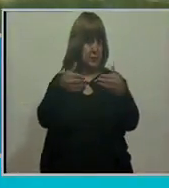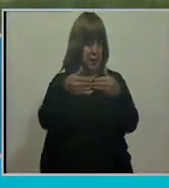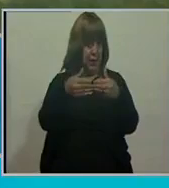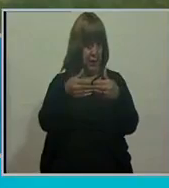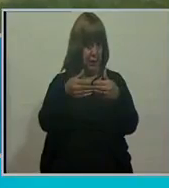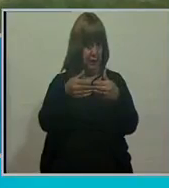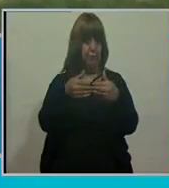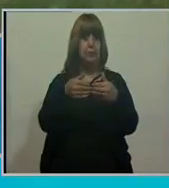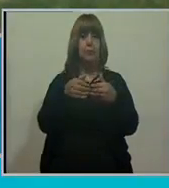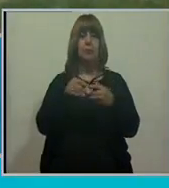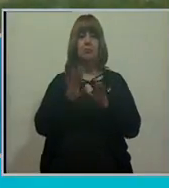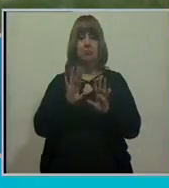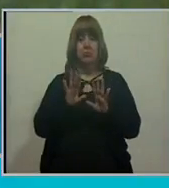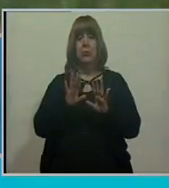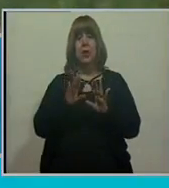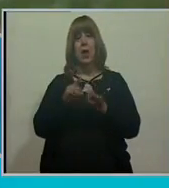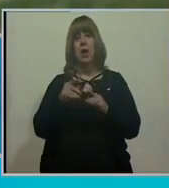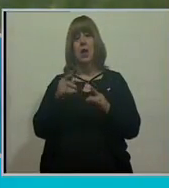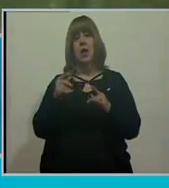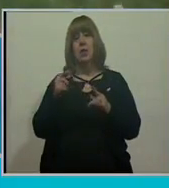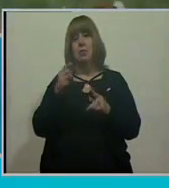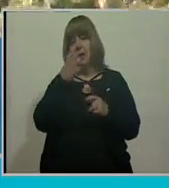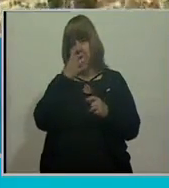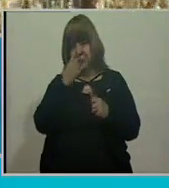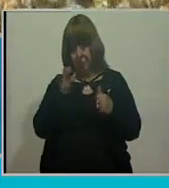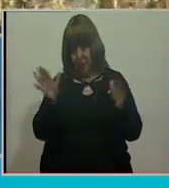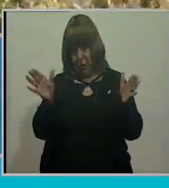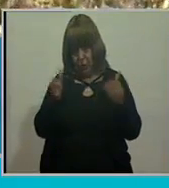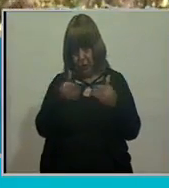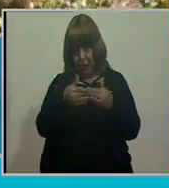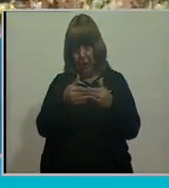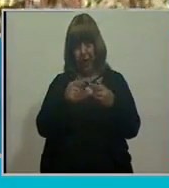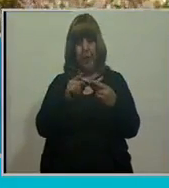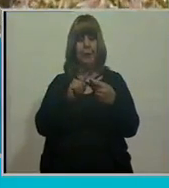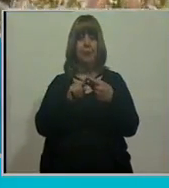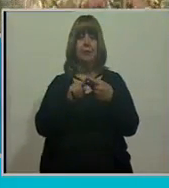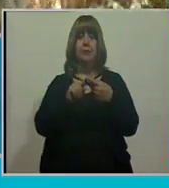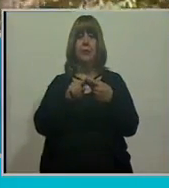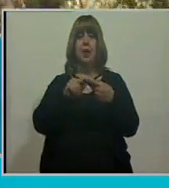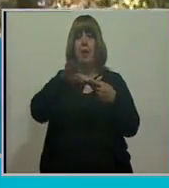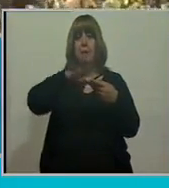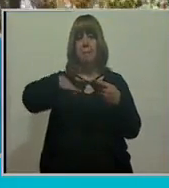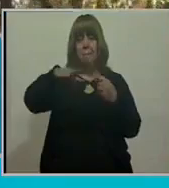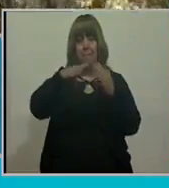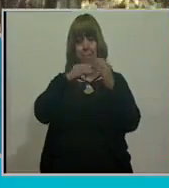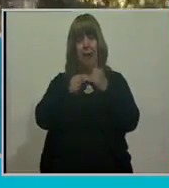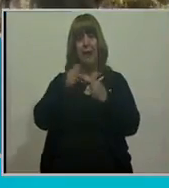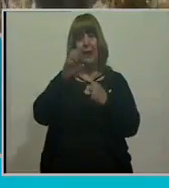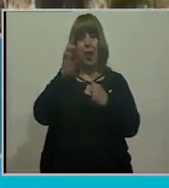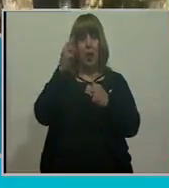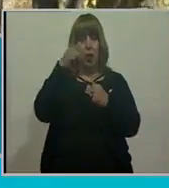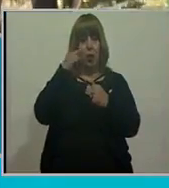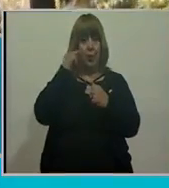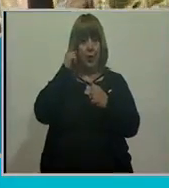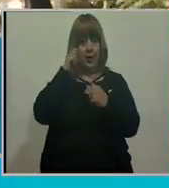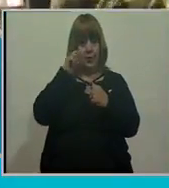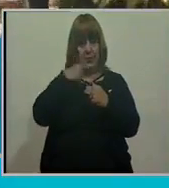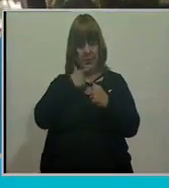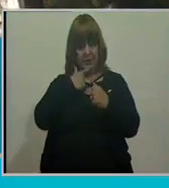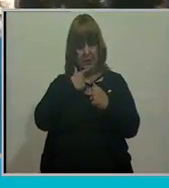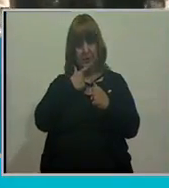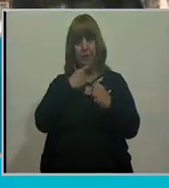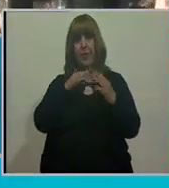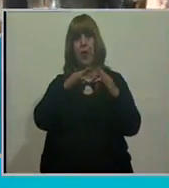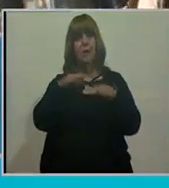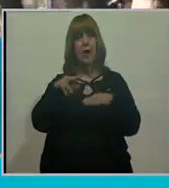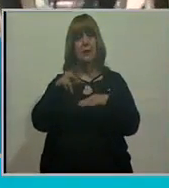cerradas, como dijimos, es la Plaza Sarmiento, es una zona del Parque O'Higgins, la Plaza Uruguay, y hay una